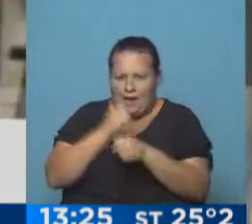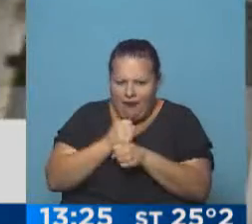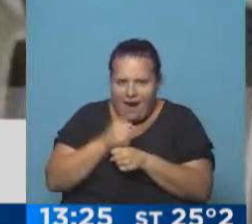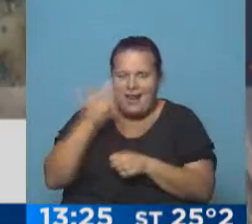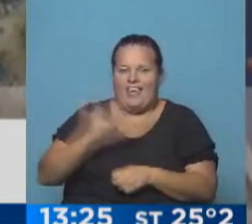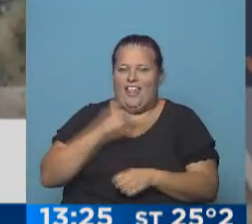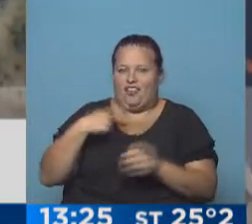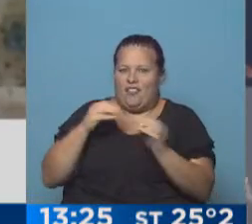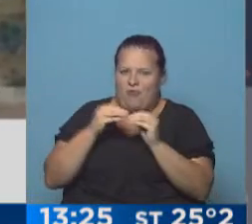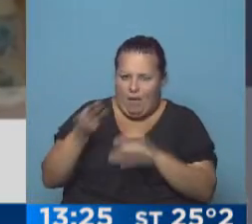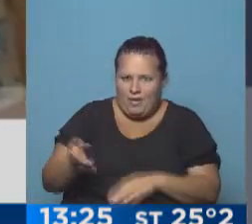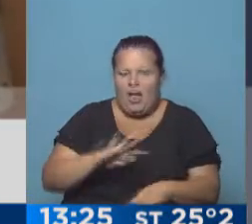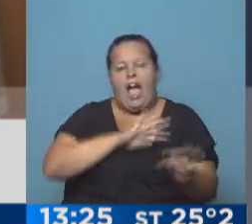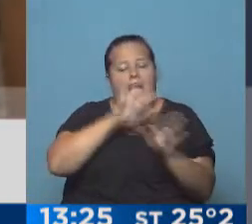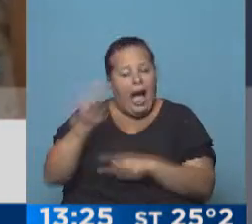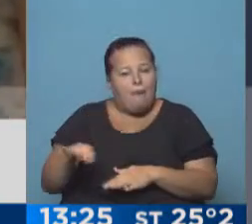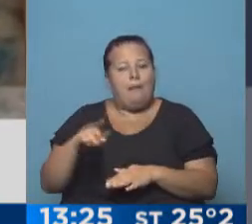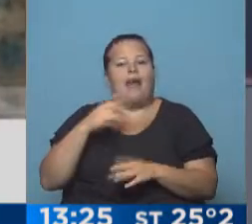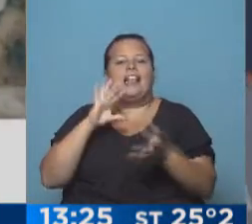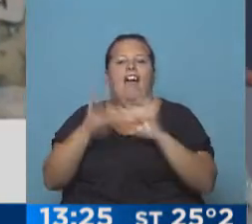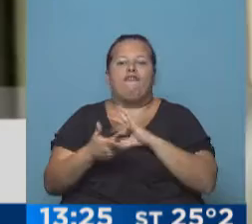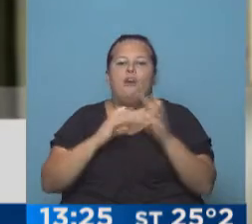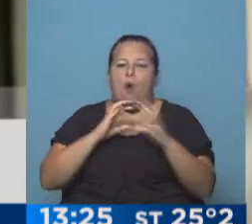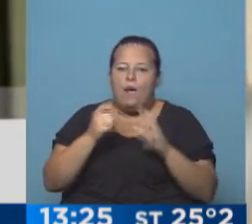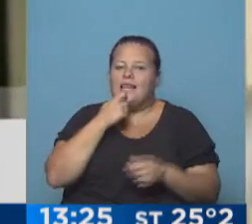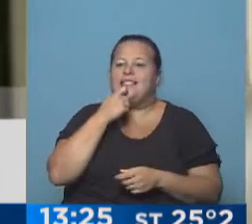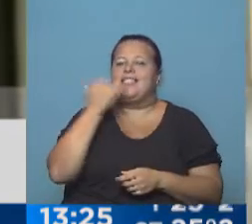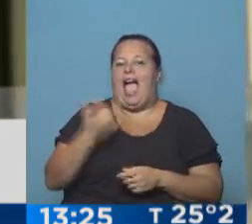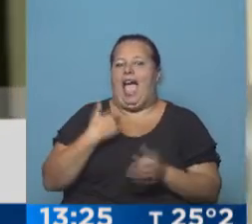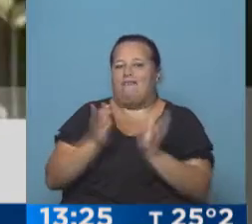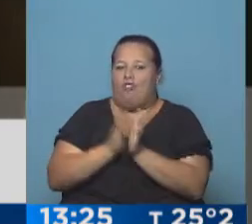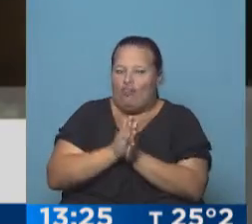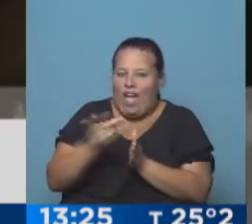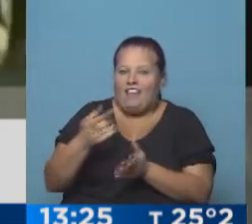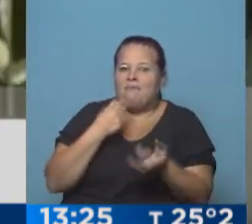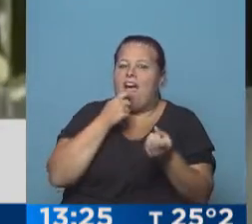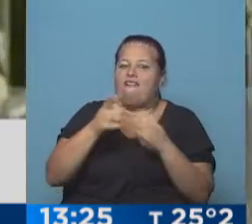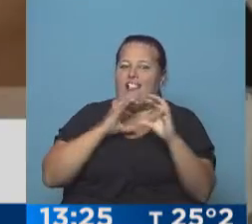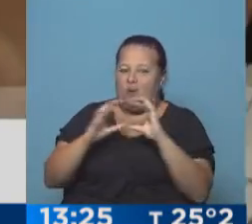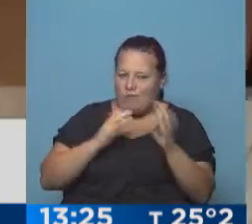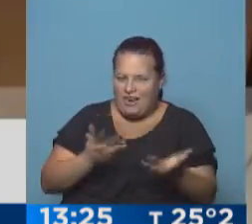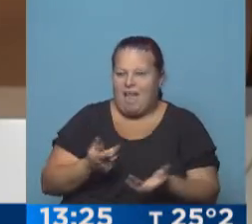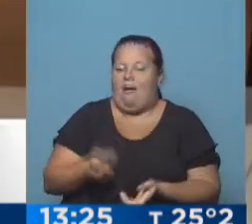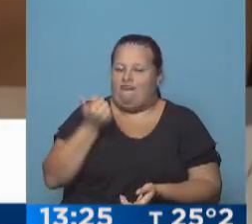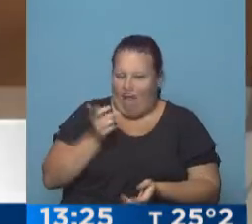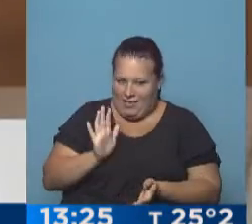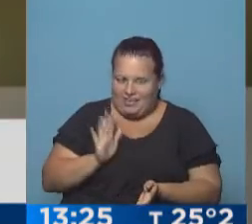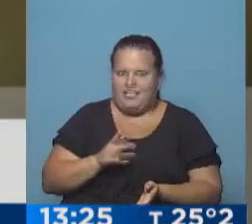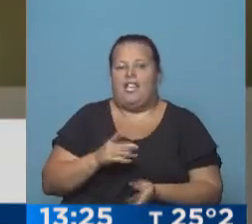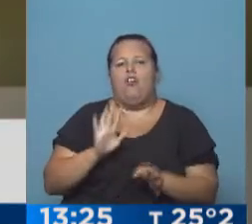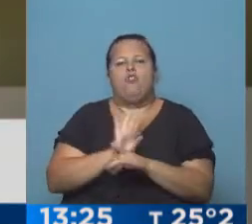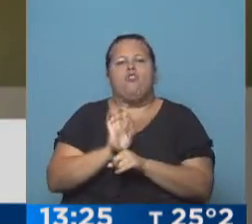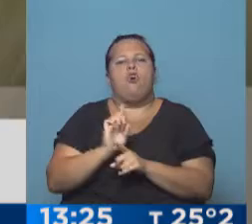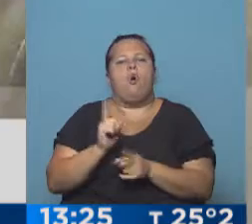de un amigo. Y por otro lado, el canal de comunicación, cuando tienes con alguien tan cercano, es mucho más amplio y es mucho más fácil. Ha sido como